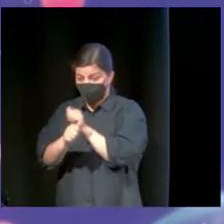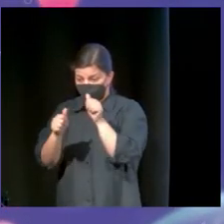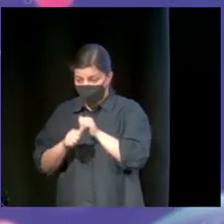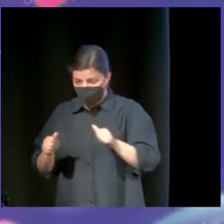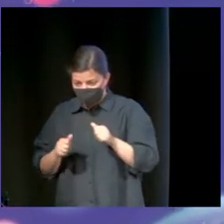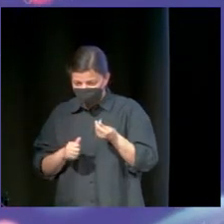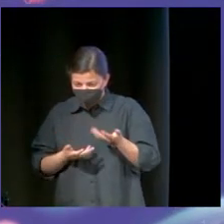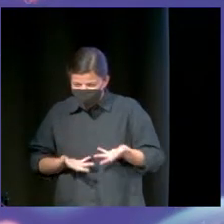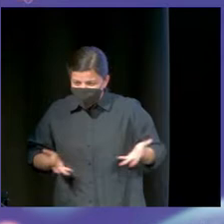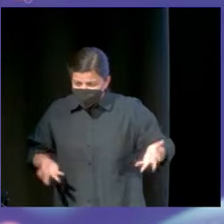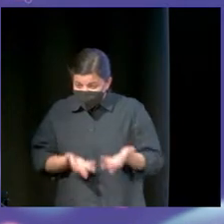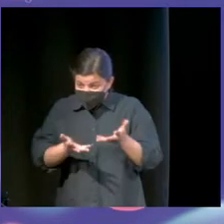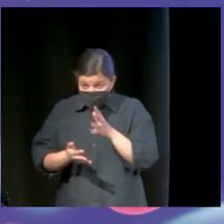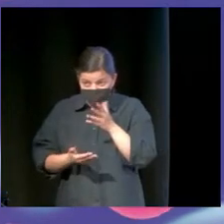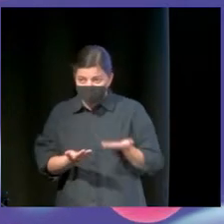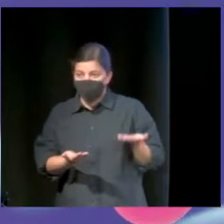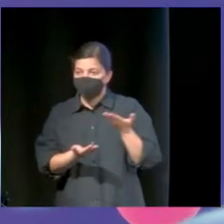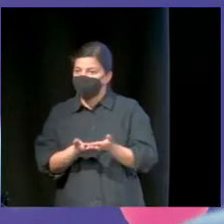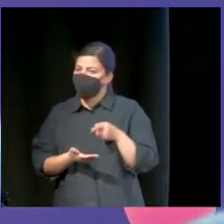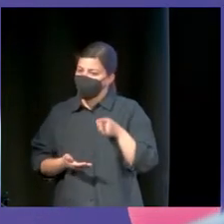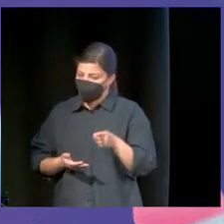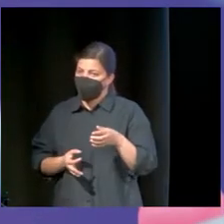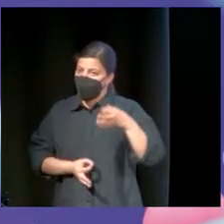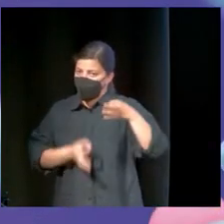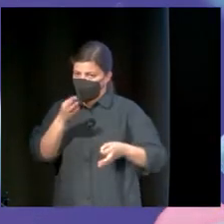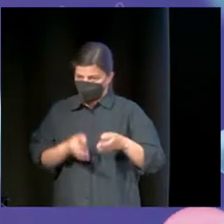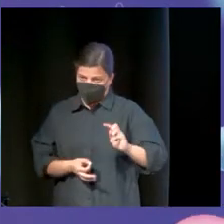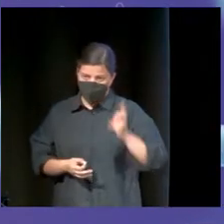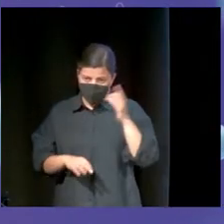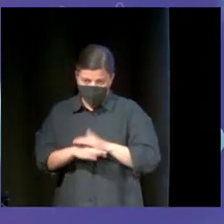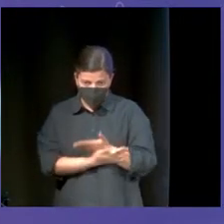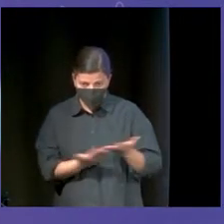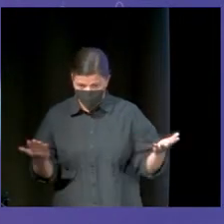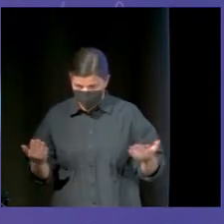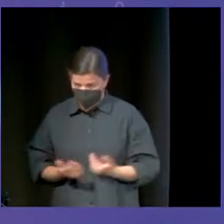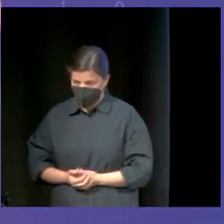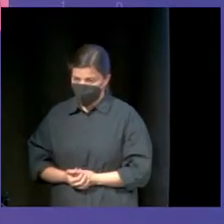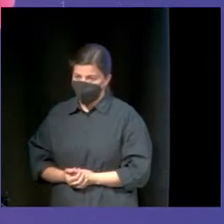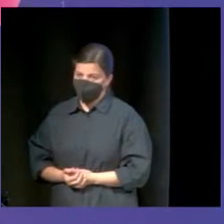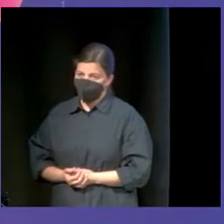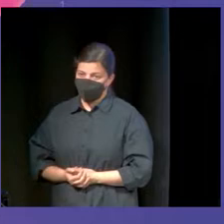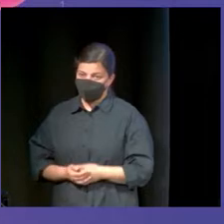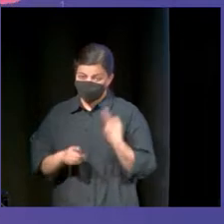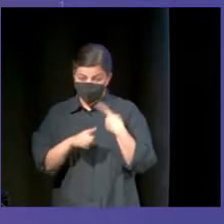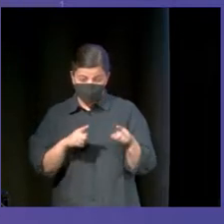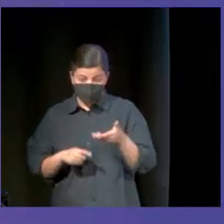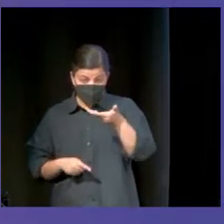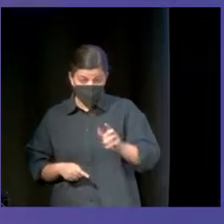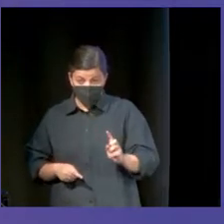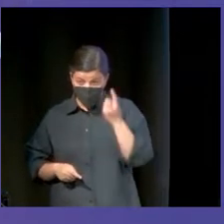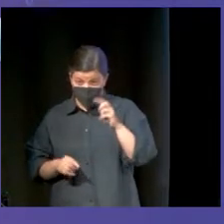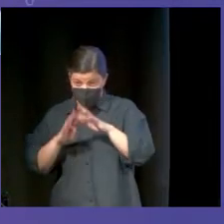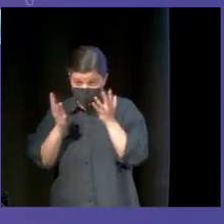que se propone ahora va a ser mucho más justo para todos y los elementos más importantes del metal